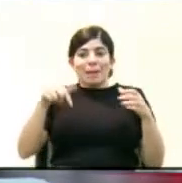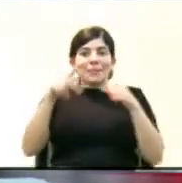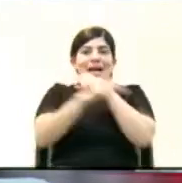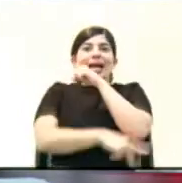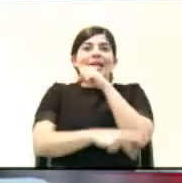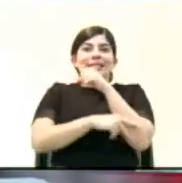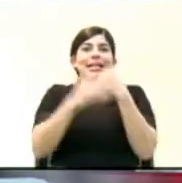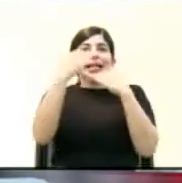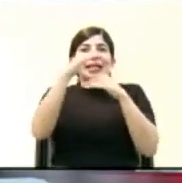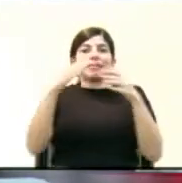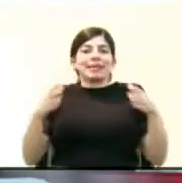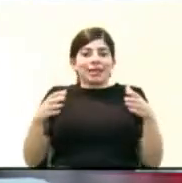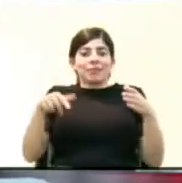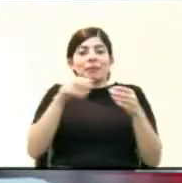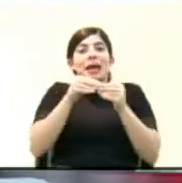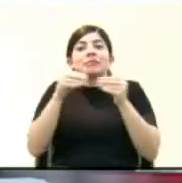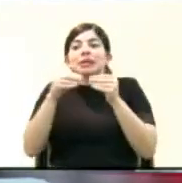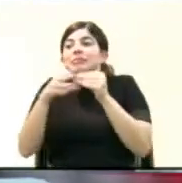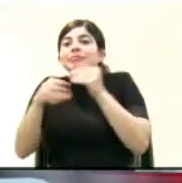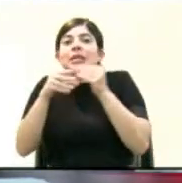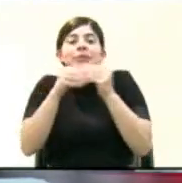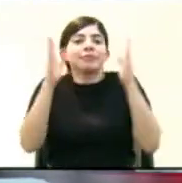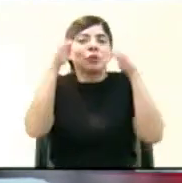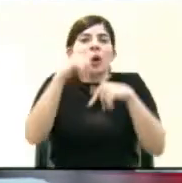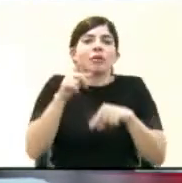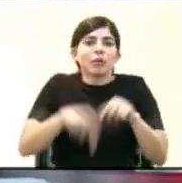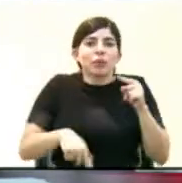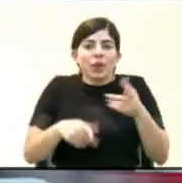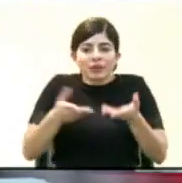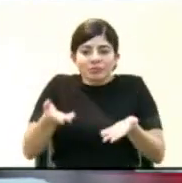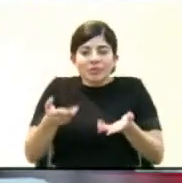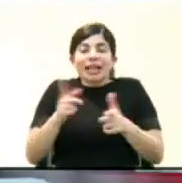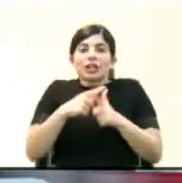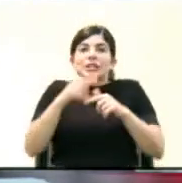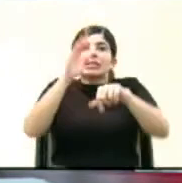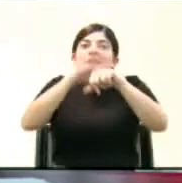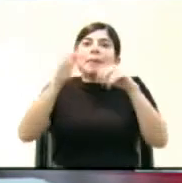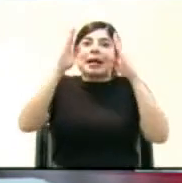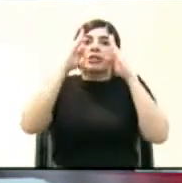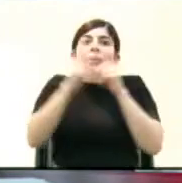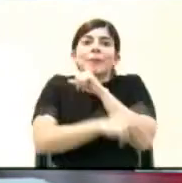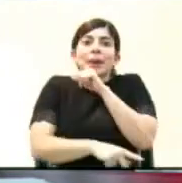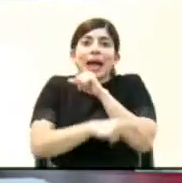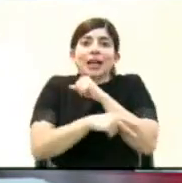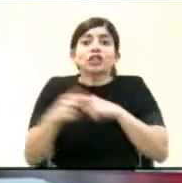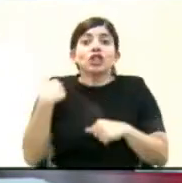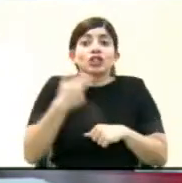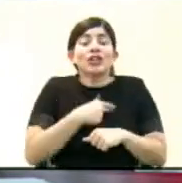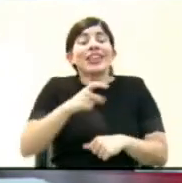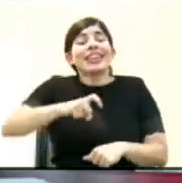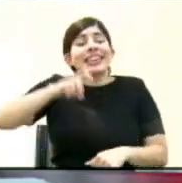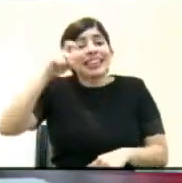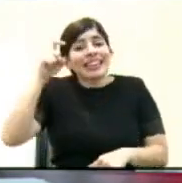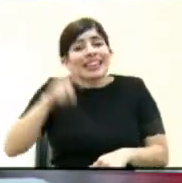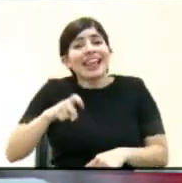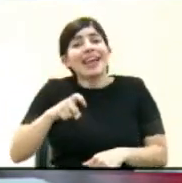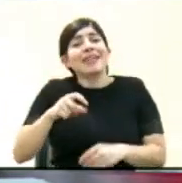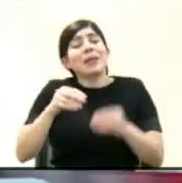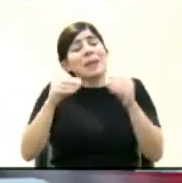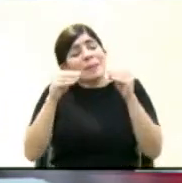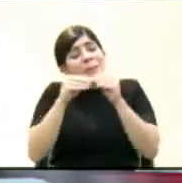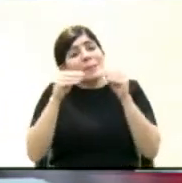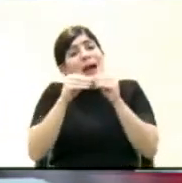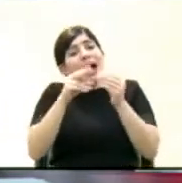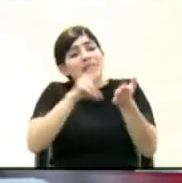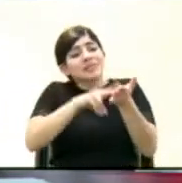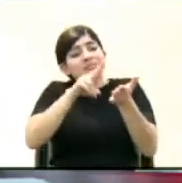y esto es un llamado de atención a nuestro país, de que nosotros tenemos que tener más